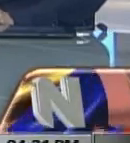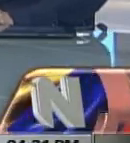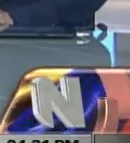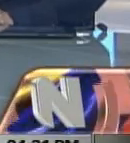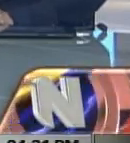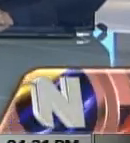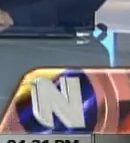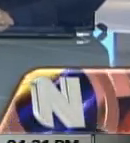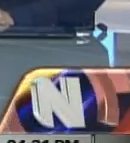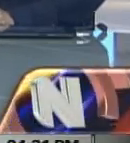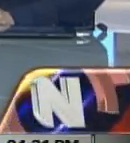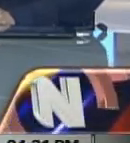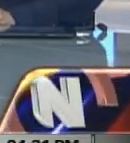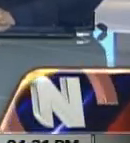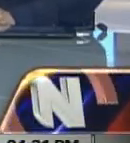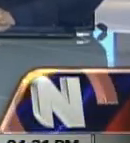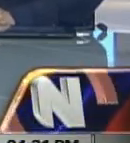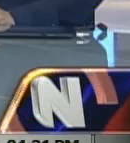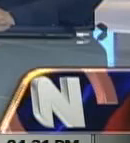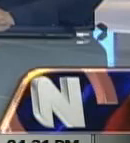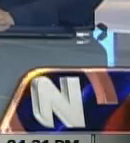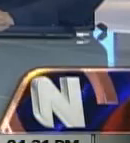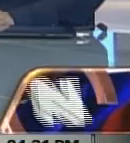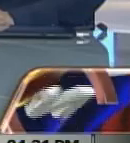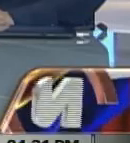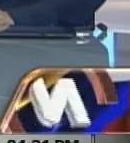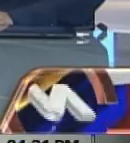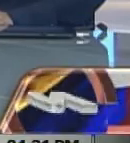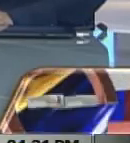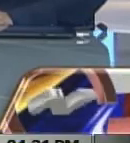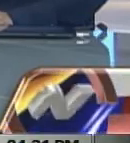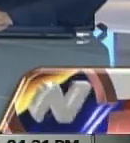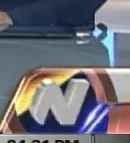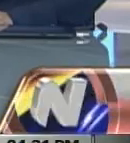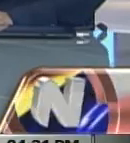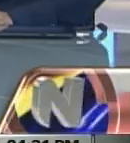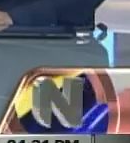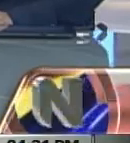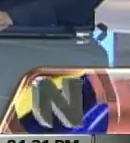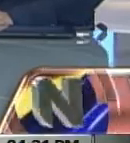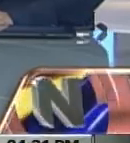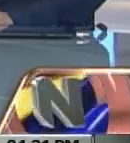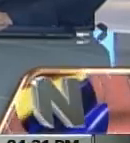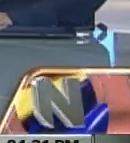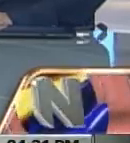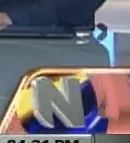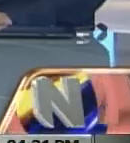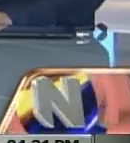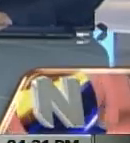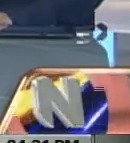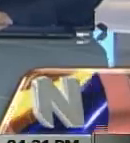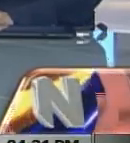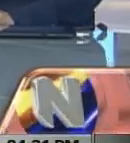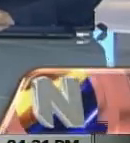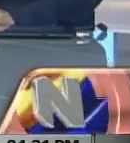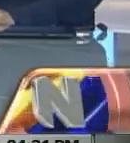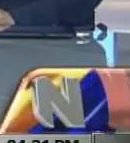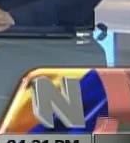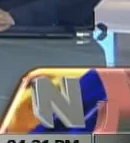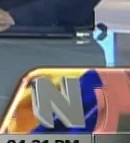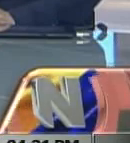comunal Alfareros de Gres desde el Estado Lara. Cuatro anuncios que hacía el jefe de Estado